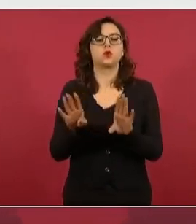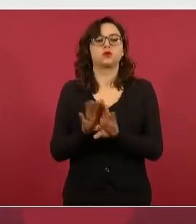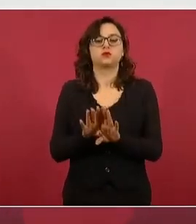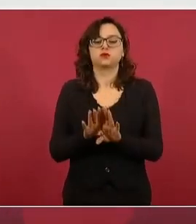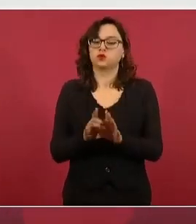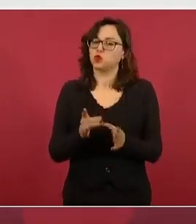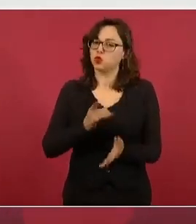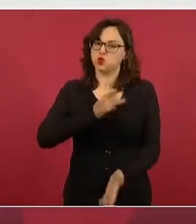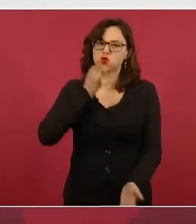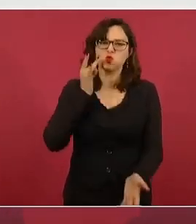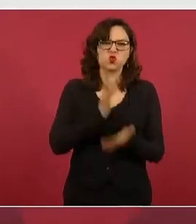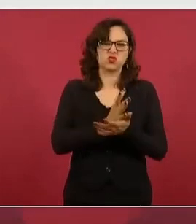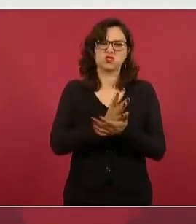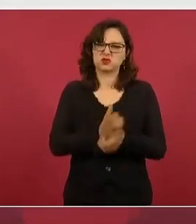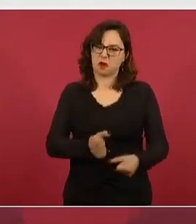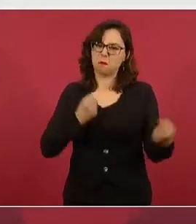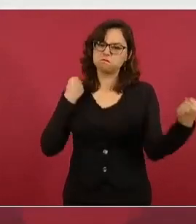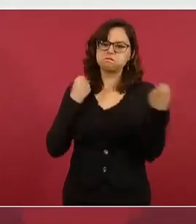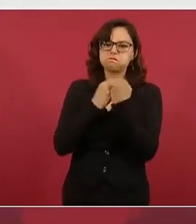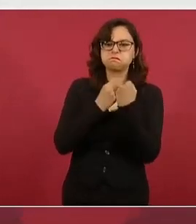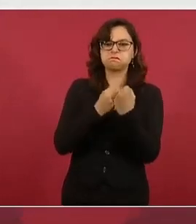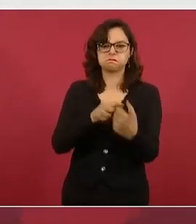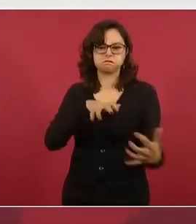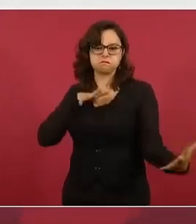a lo coercitivo.